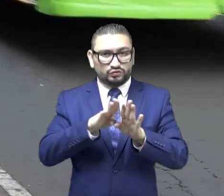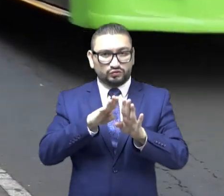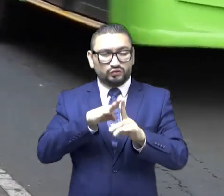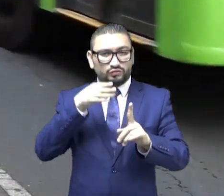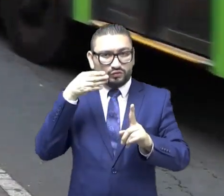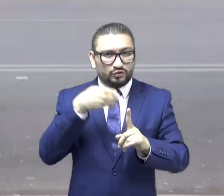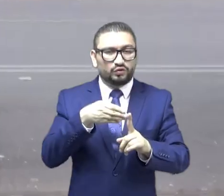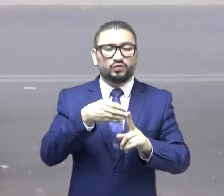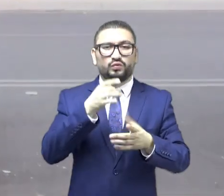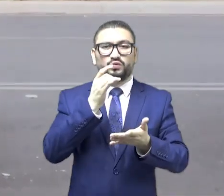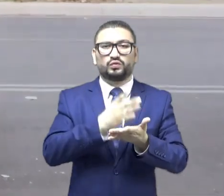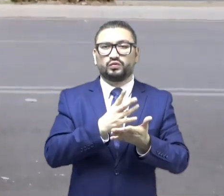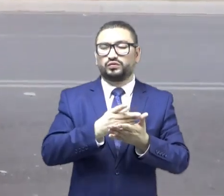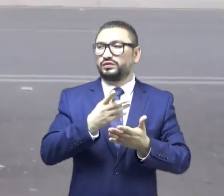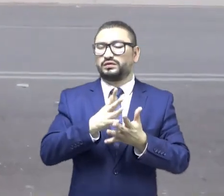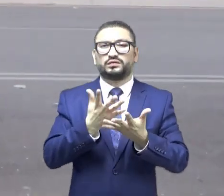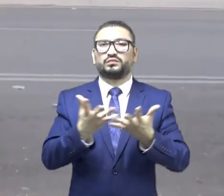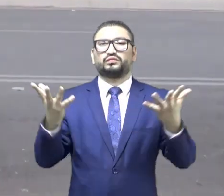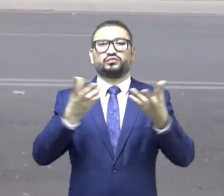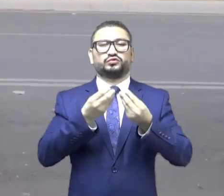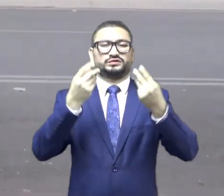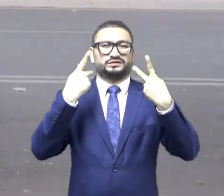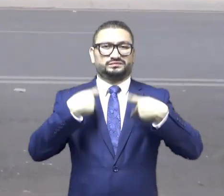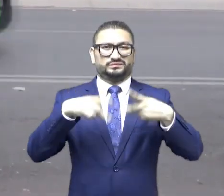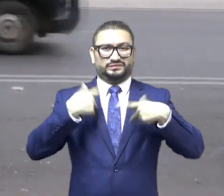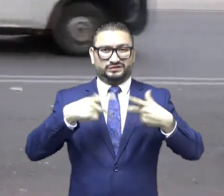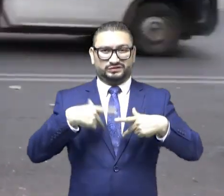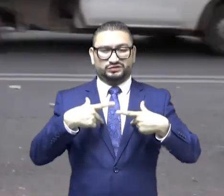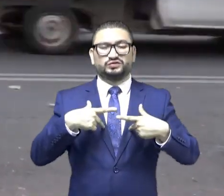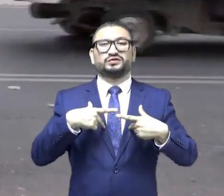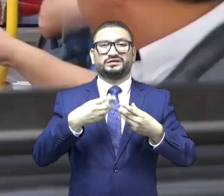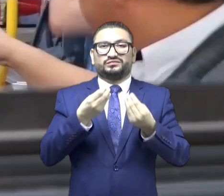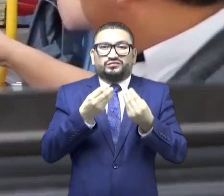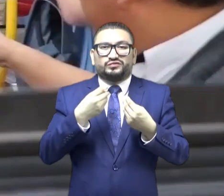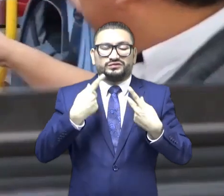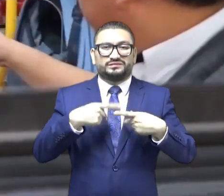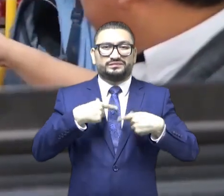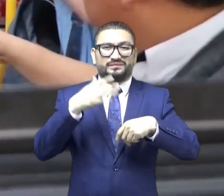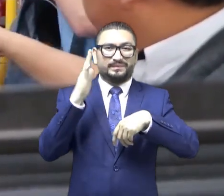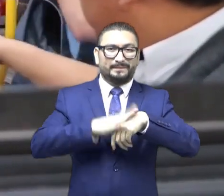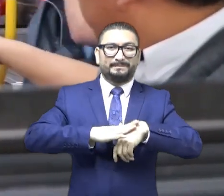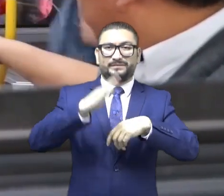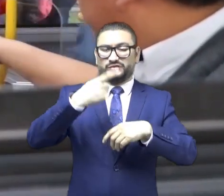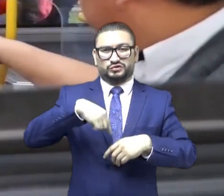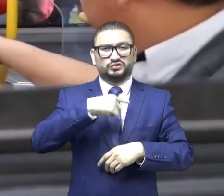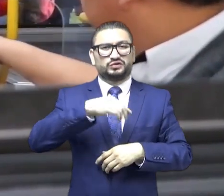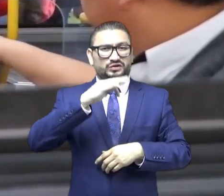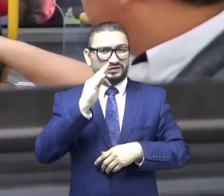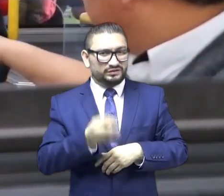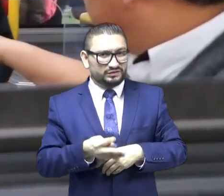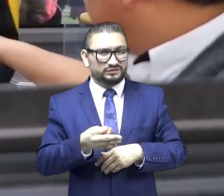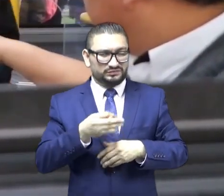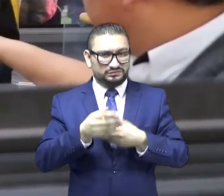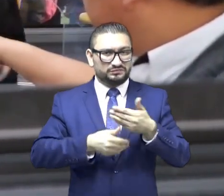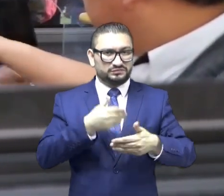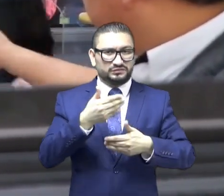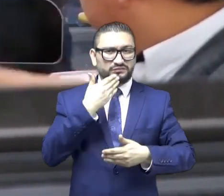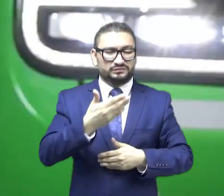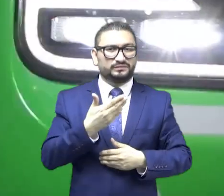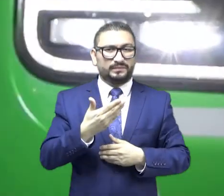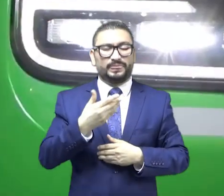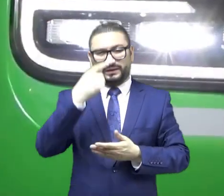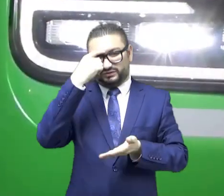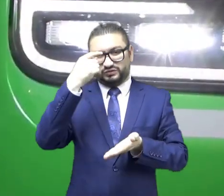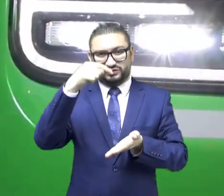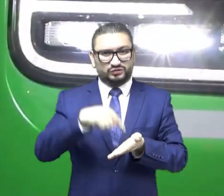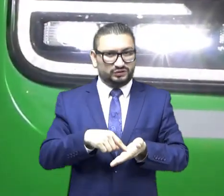centrados en un círculo social, sino que somos más personas, y de esas personas somos más los que todavía aceptan y seguimos aceptando